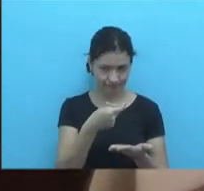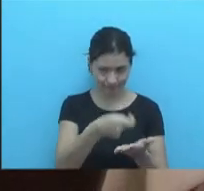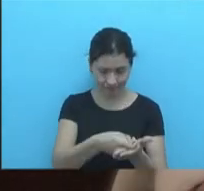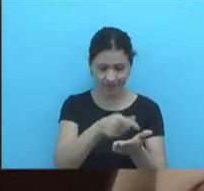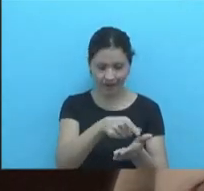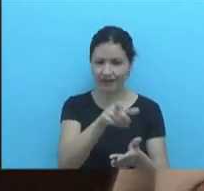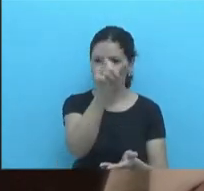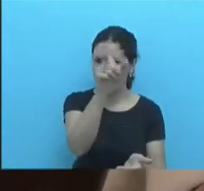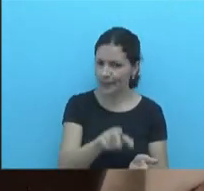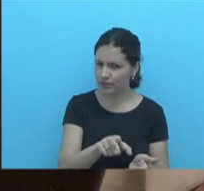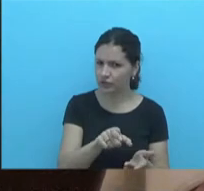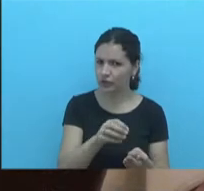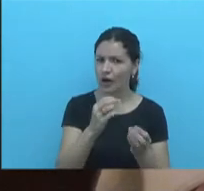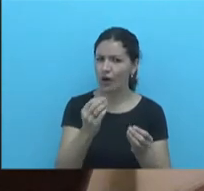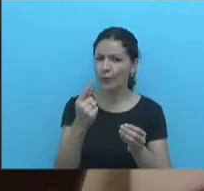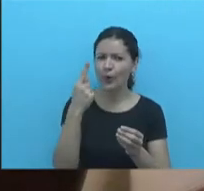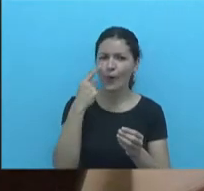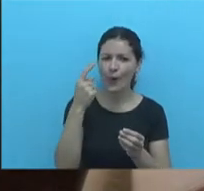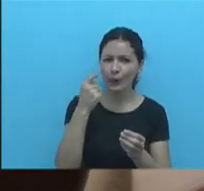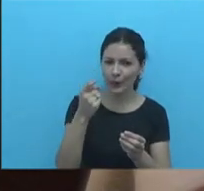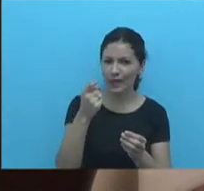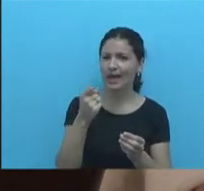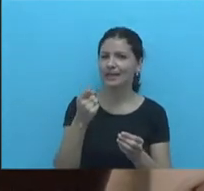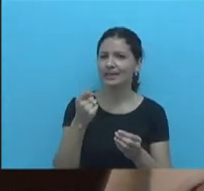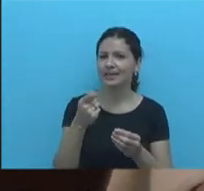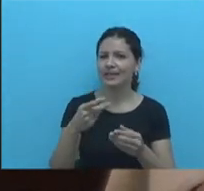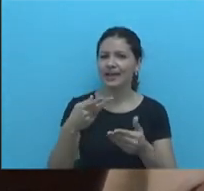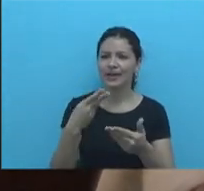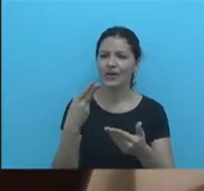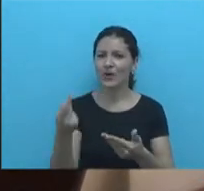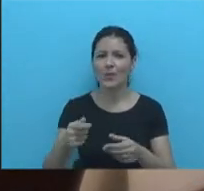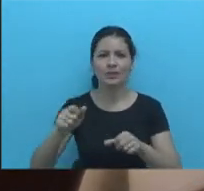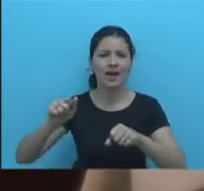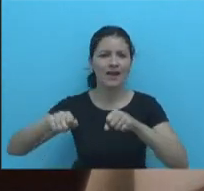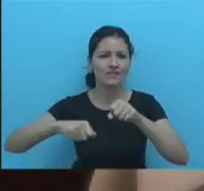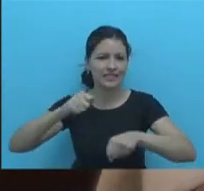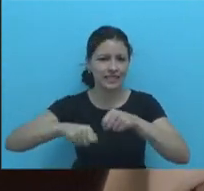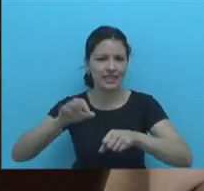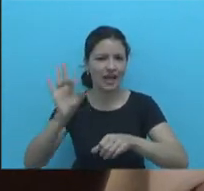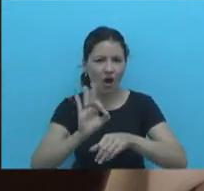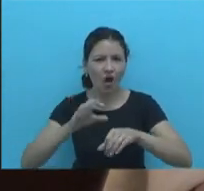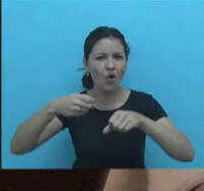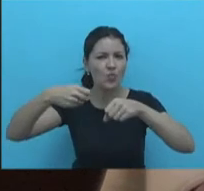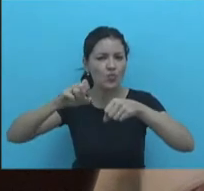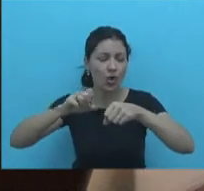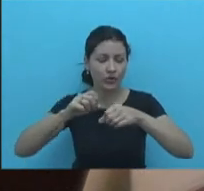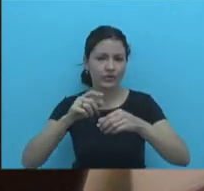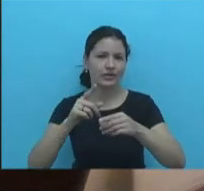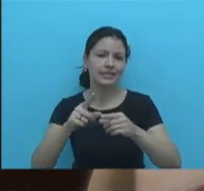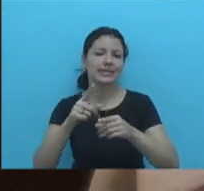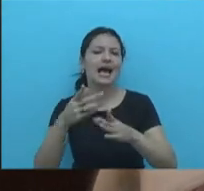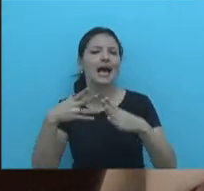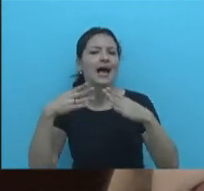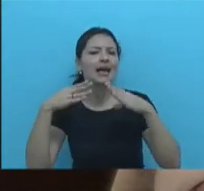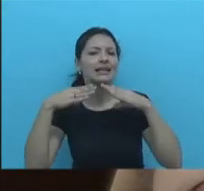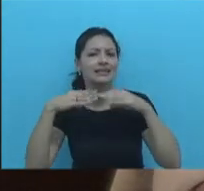similar, como anteriormente había dicho, estarían lo del control, la secretaría y su secretaría